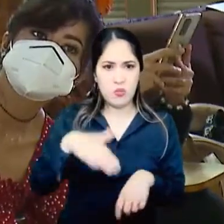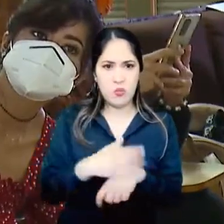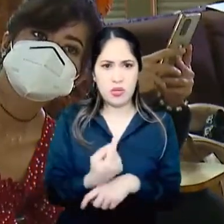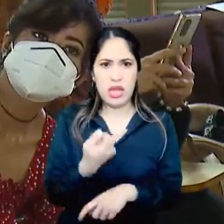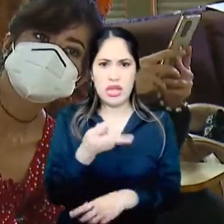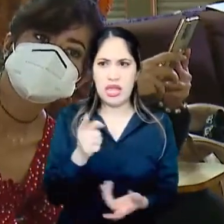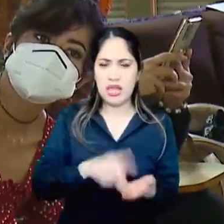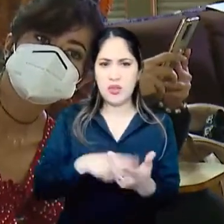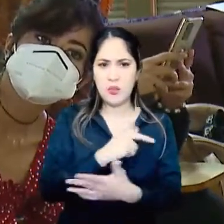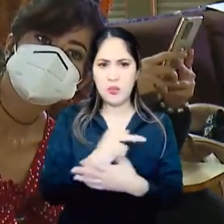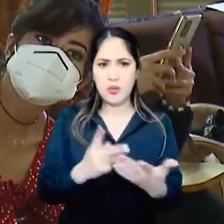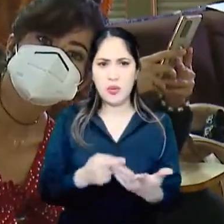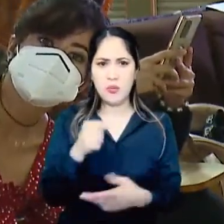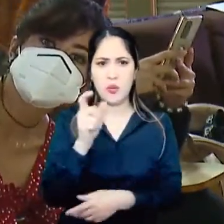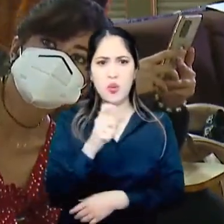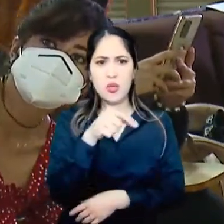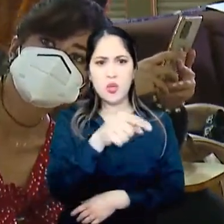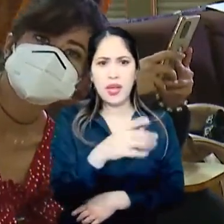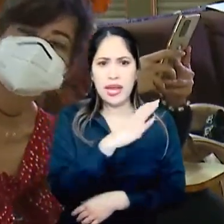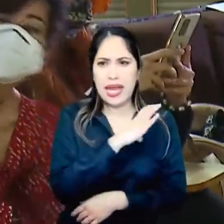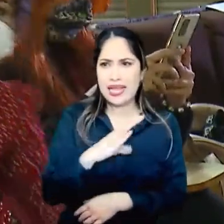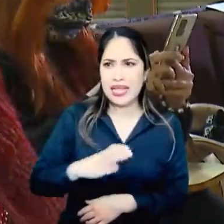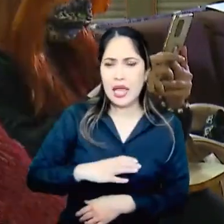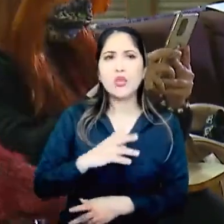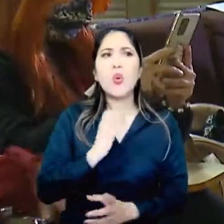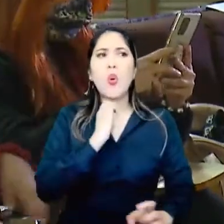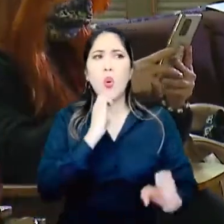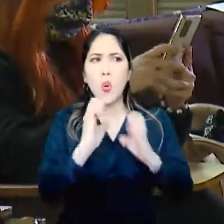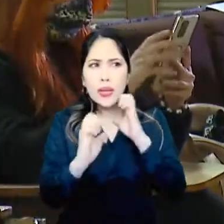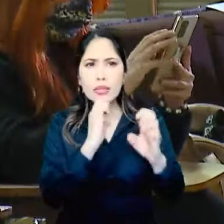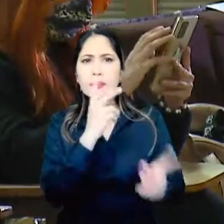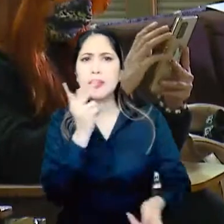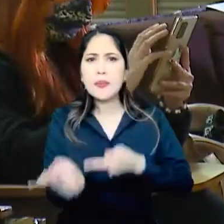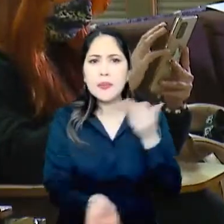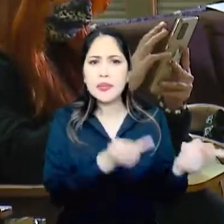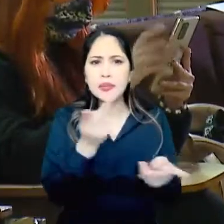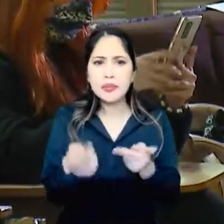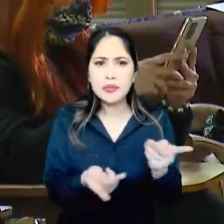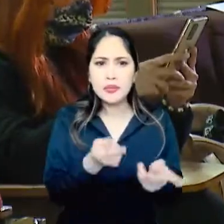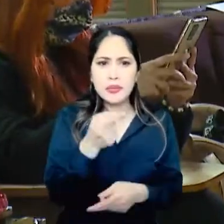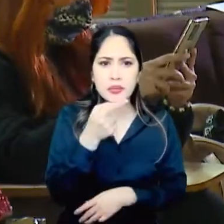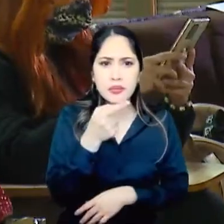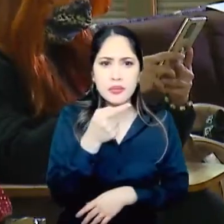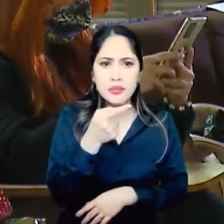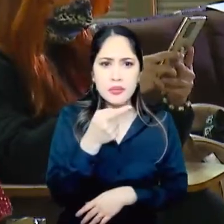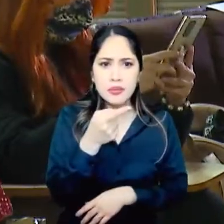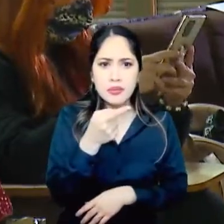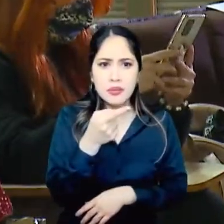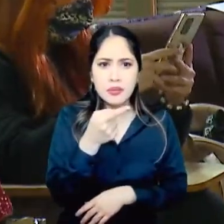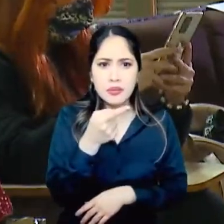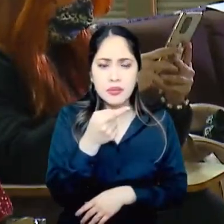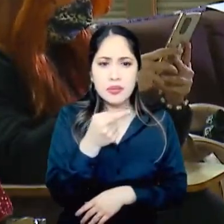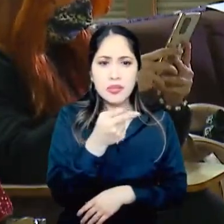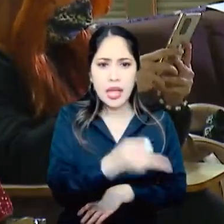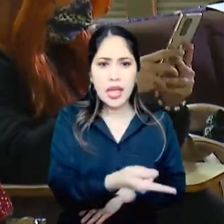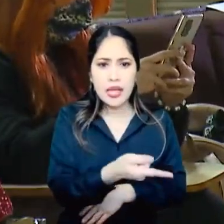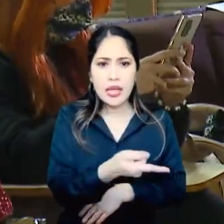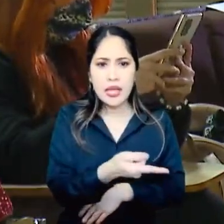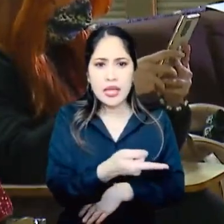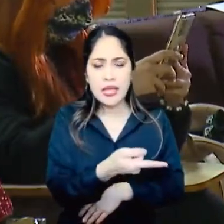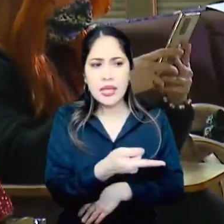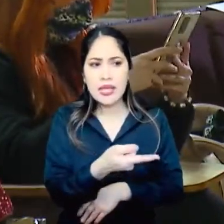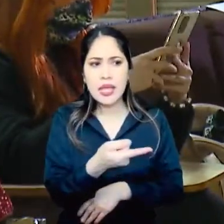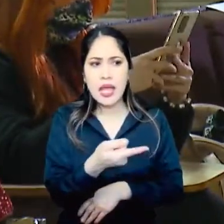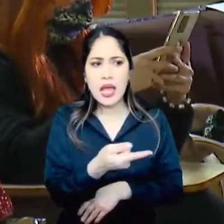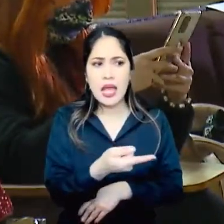a un candidato o pedirle bajo cierto dinero a una mujer a que se despoje de su